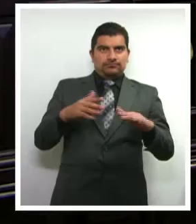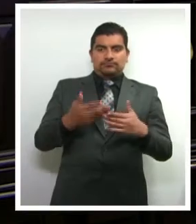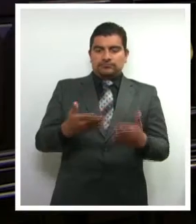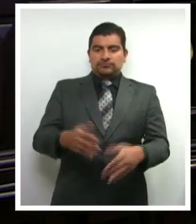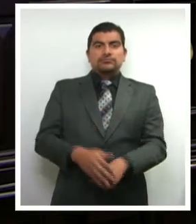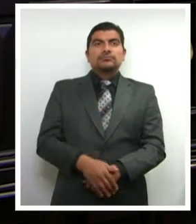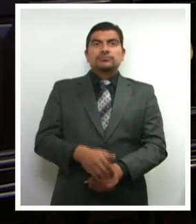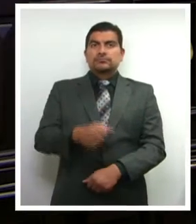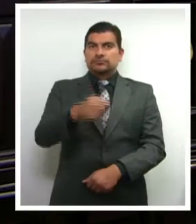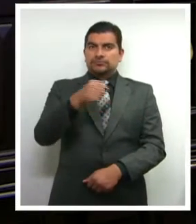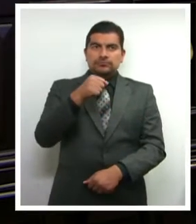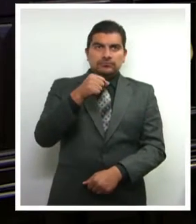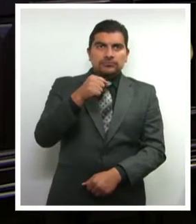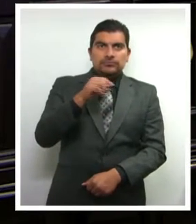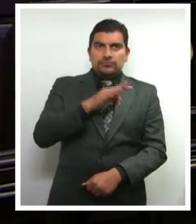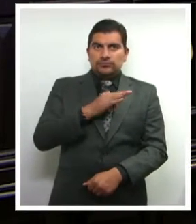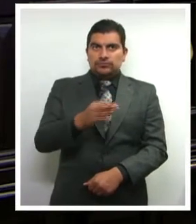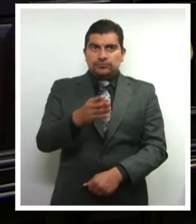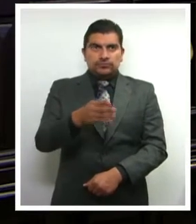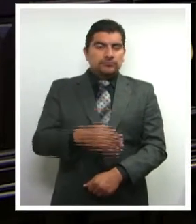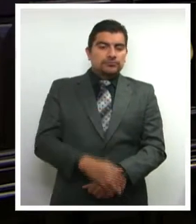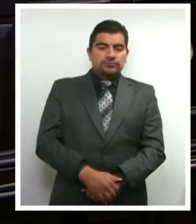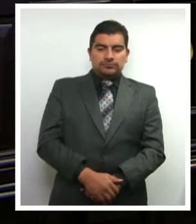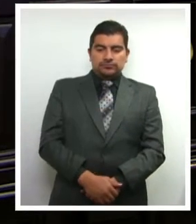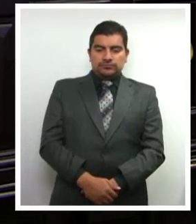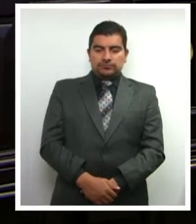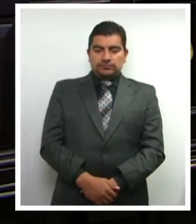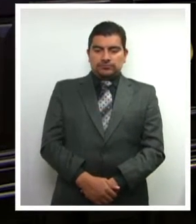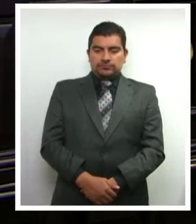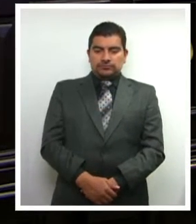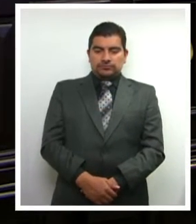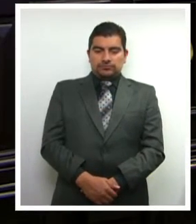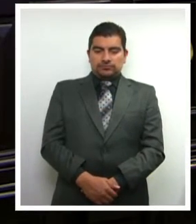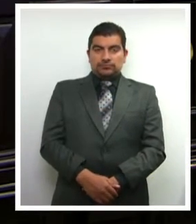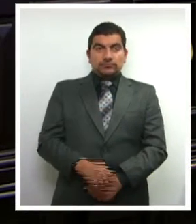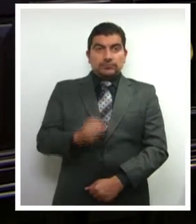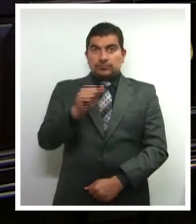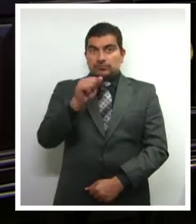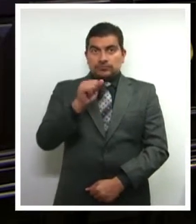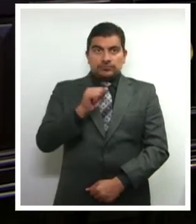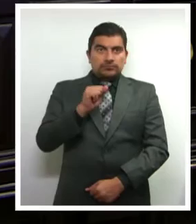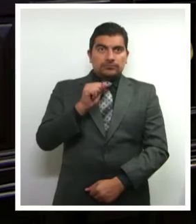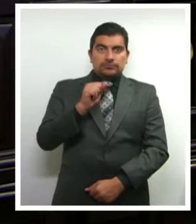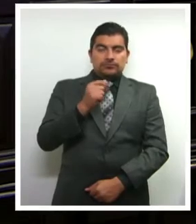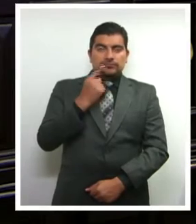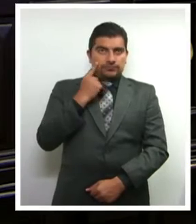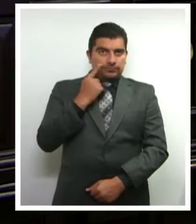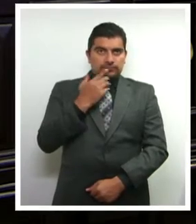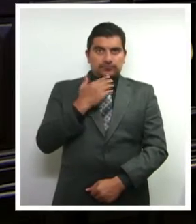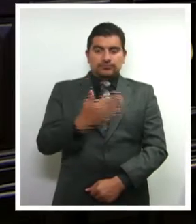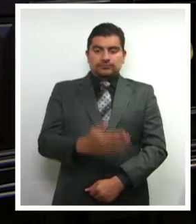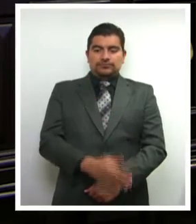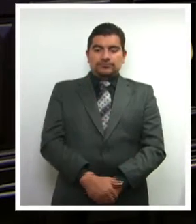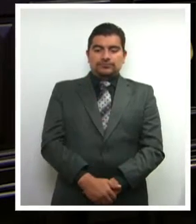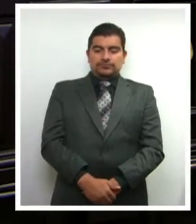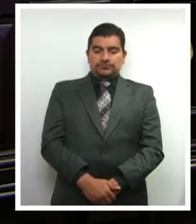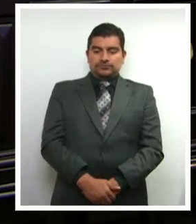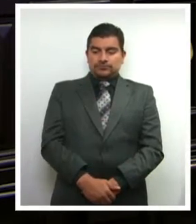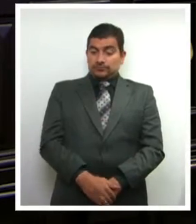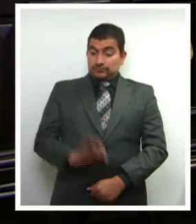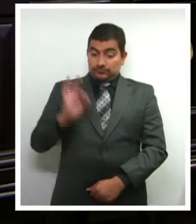acérquese un poco más a los micrófonos. ¿Más arriba? Más abajo, ¿no? ¿Así? ¿Ahí está